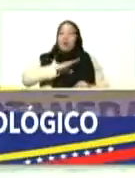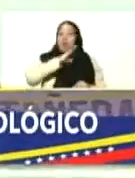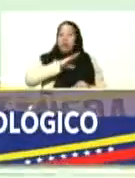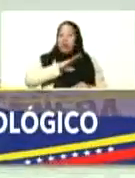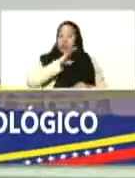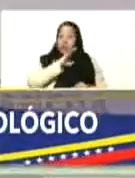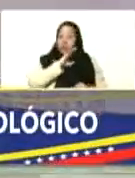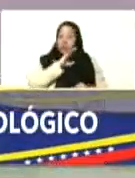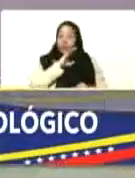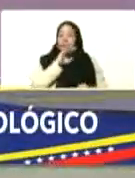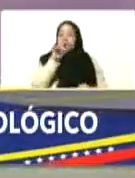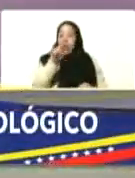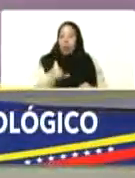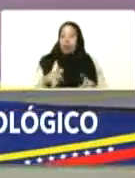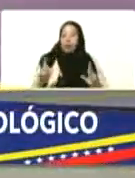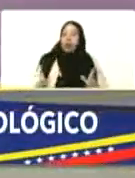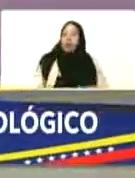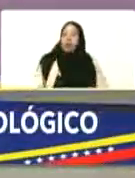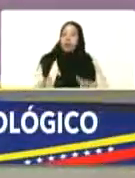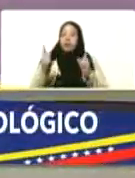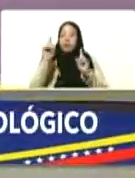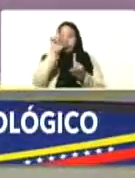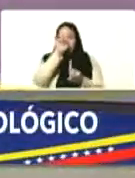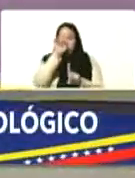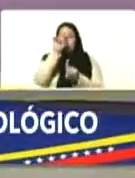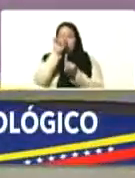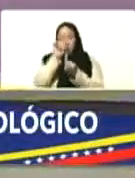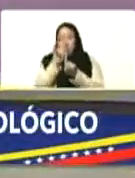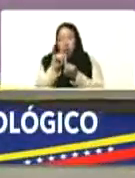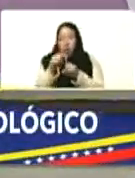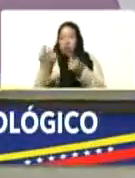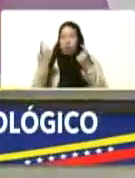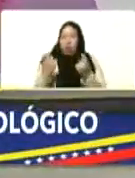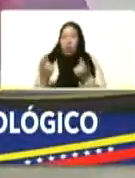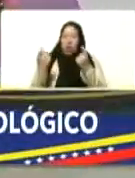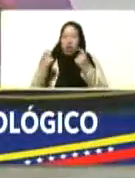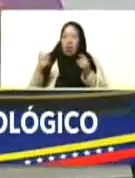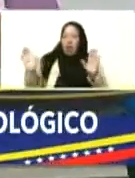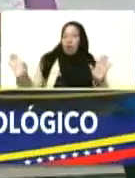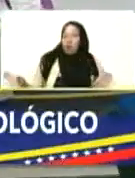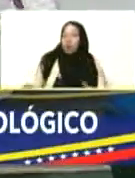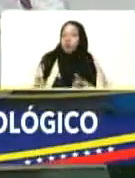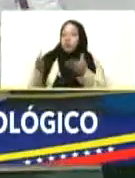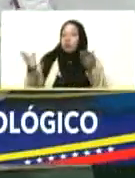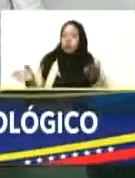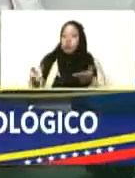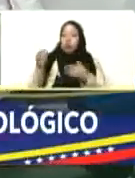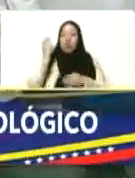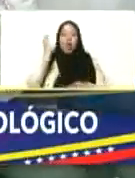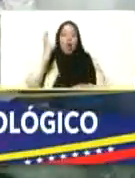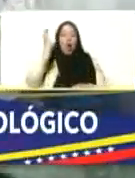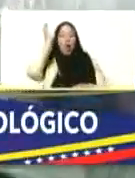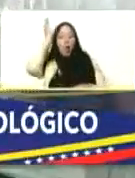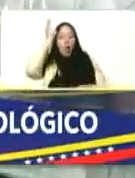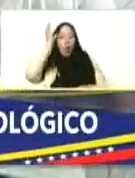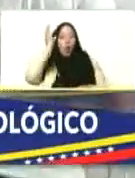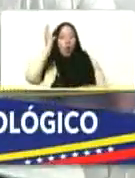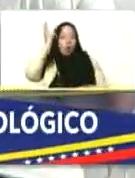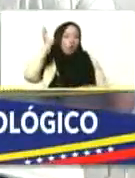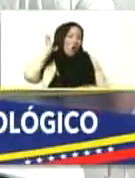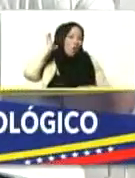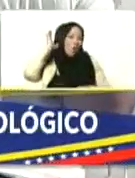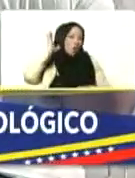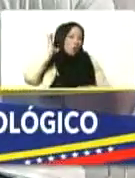al permitirme como gerente de formación motivar, elevar el nivel de conciencia al